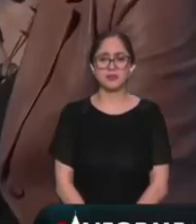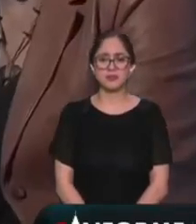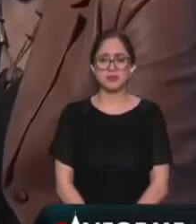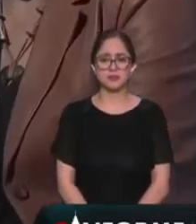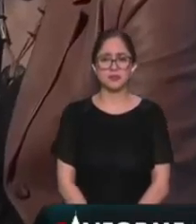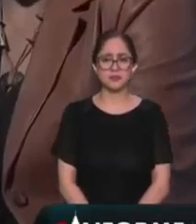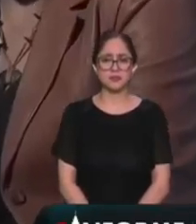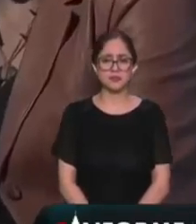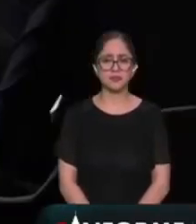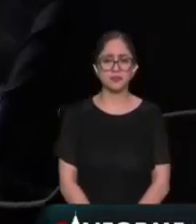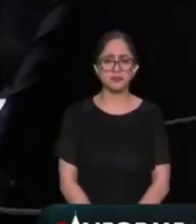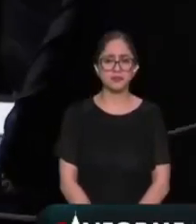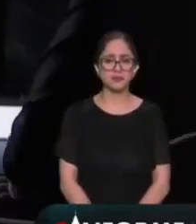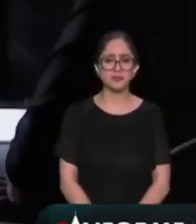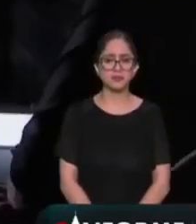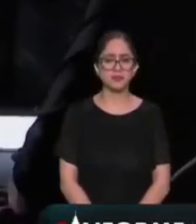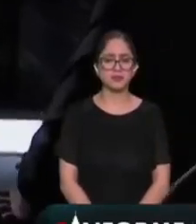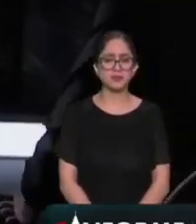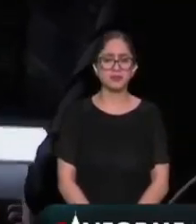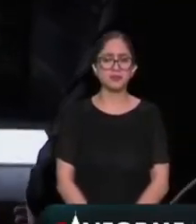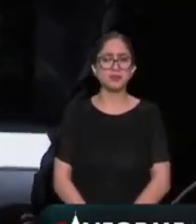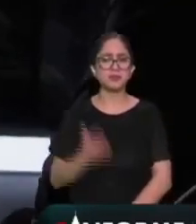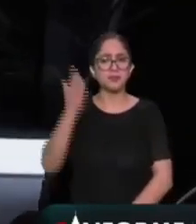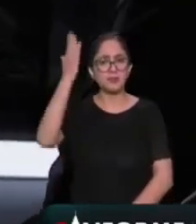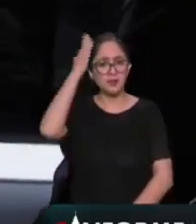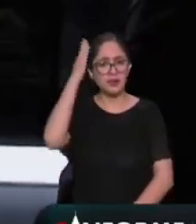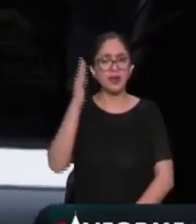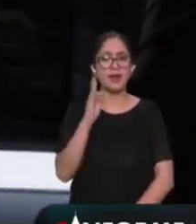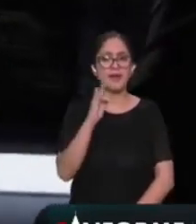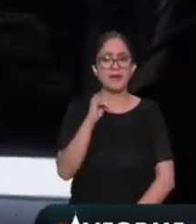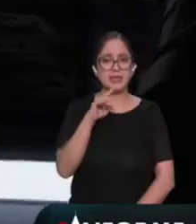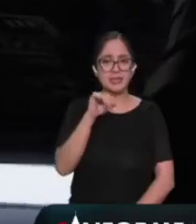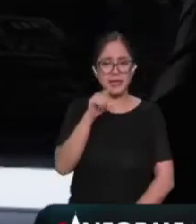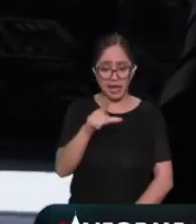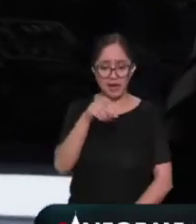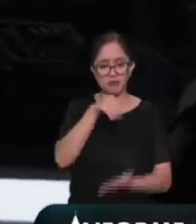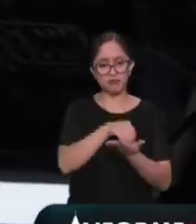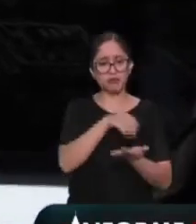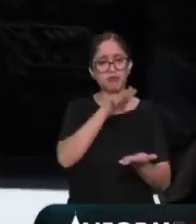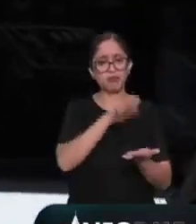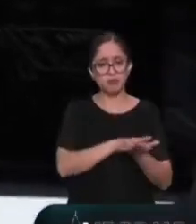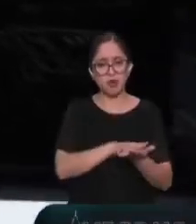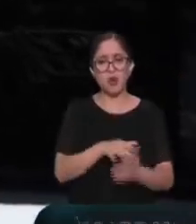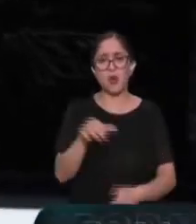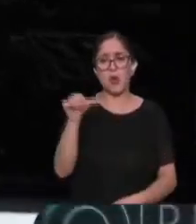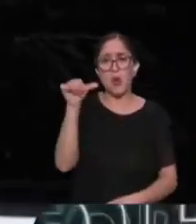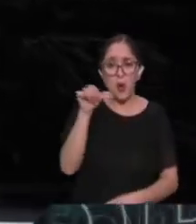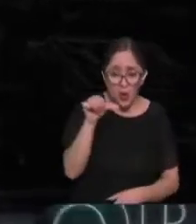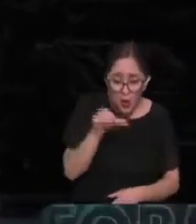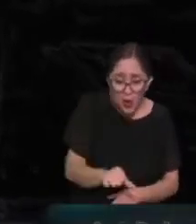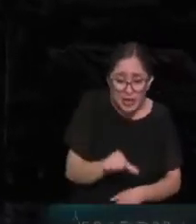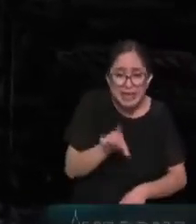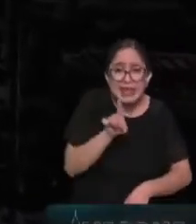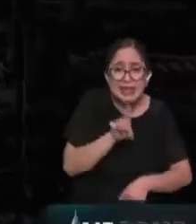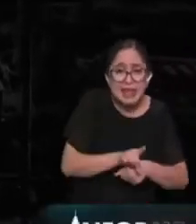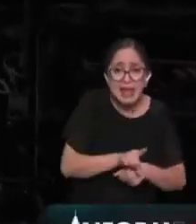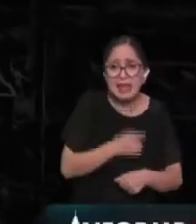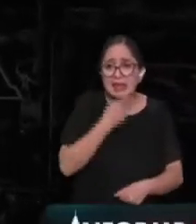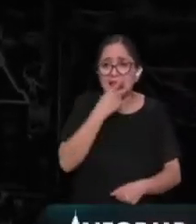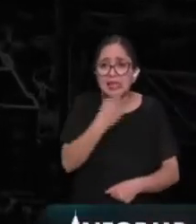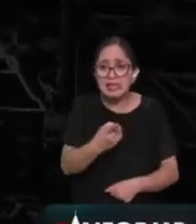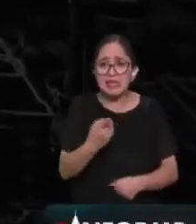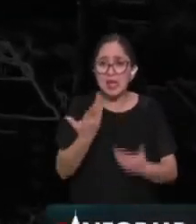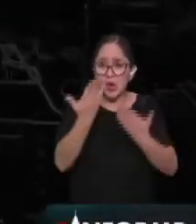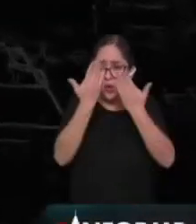El fiscal da la resolución el mismo día, que es el día de hoy, diciendo que no hay